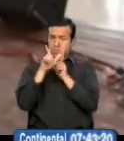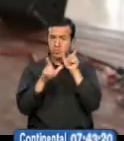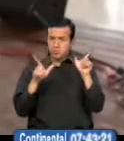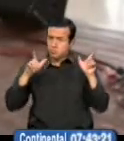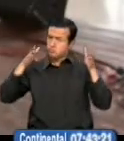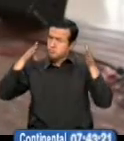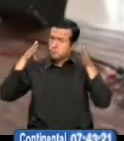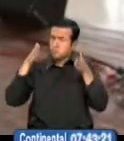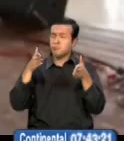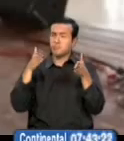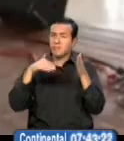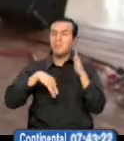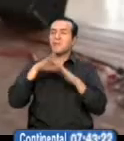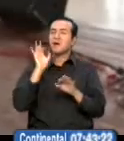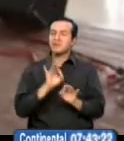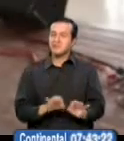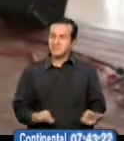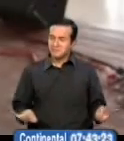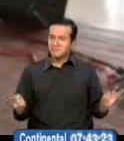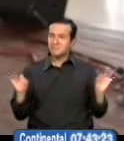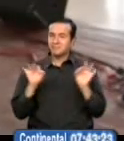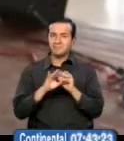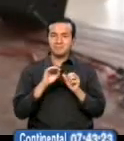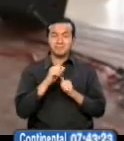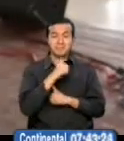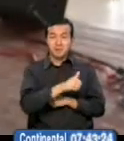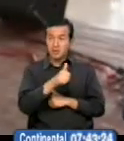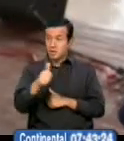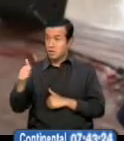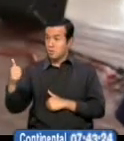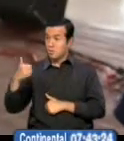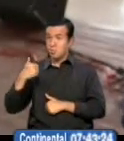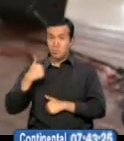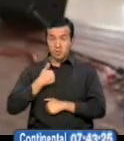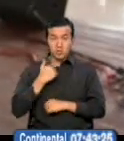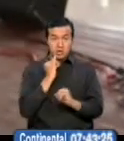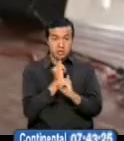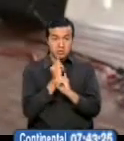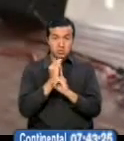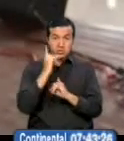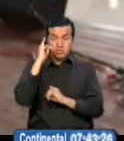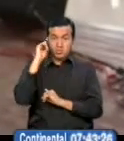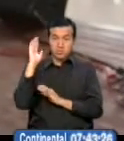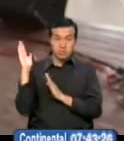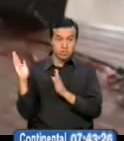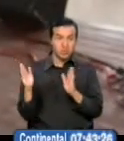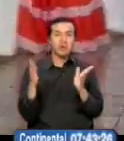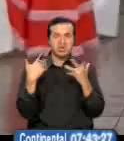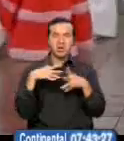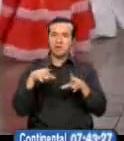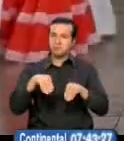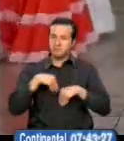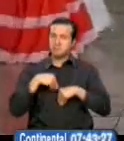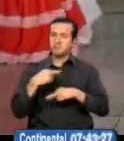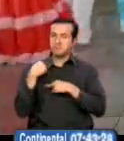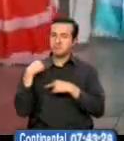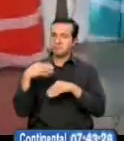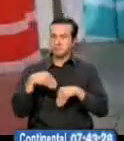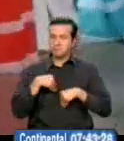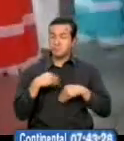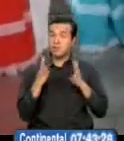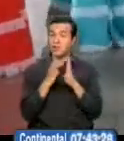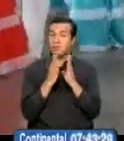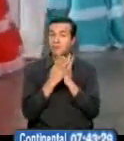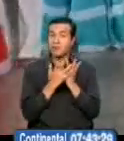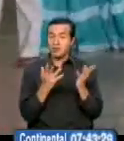política, pero lo más importante, cada una de las instituciones del Estado asumió su rol. Con este tipo de actos,